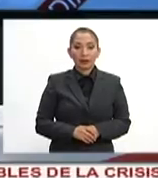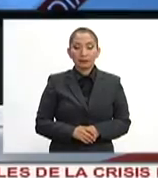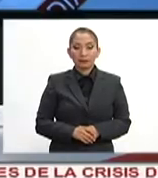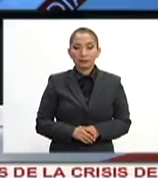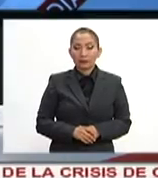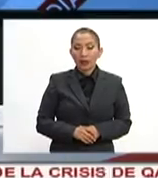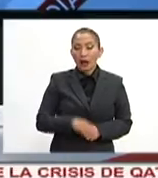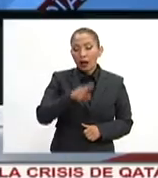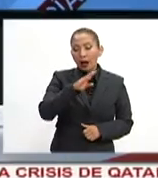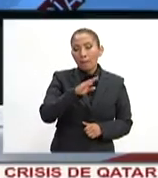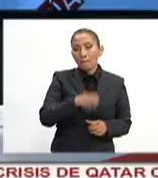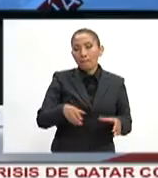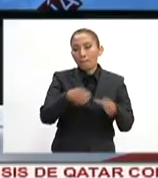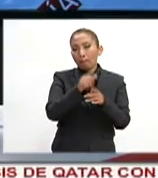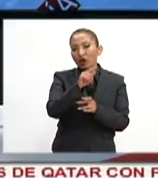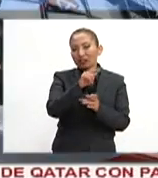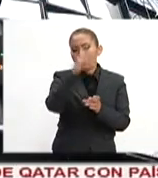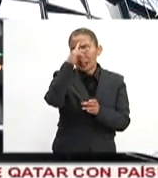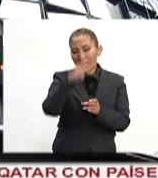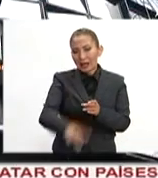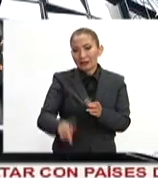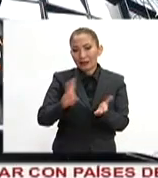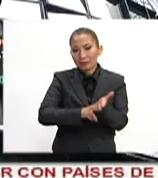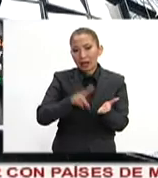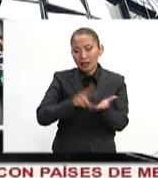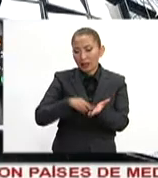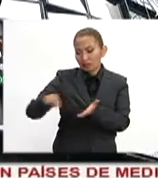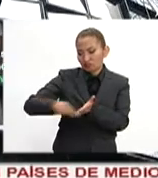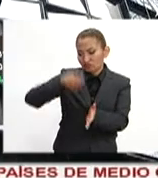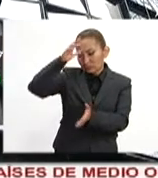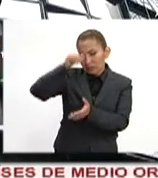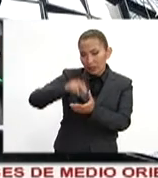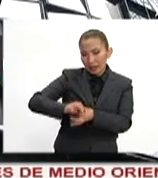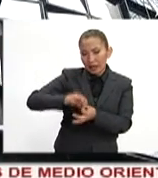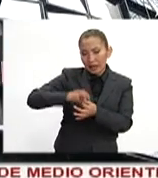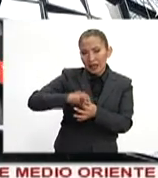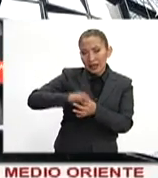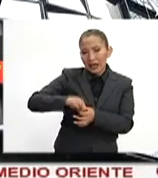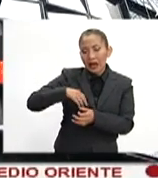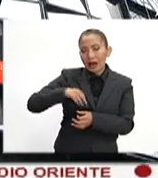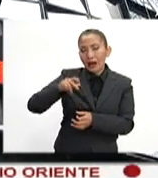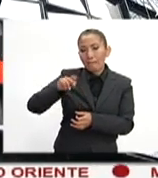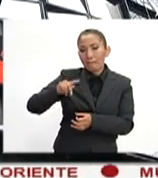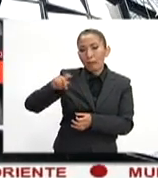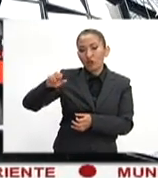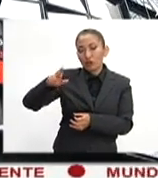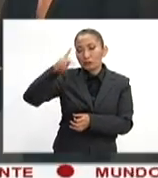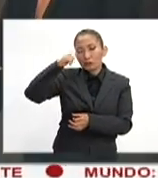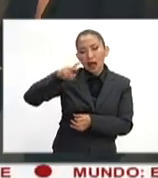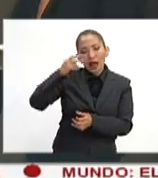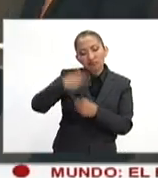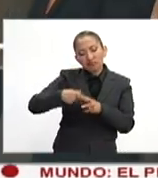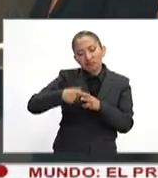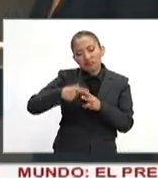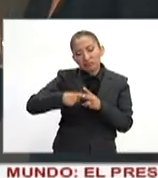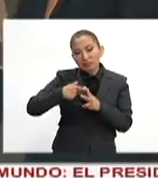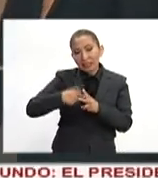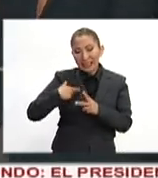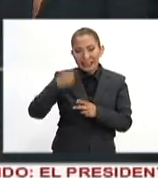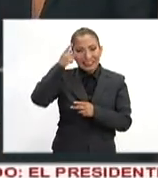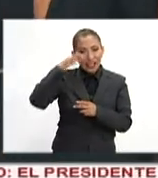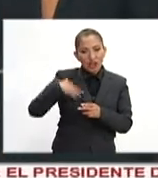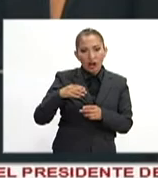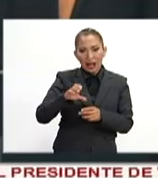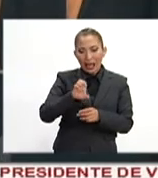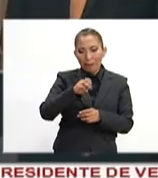La Bolsa Mexicana de Valores firmó un acuerdo con Standard & Poor's Dow Jones Índices para incrementar la liquidez en el mercado. El director general adjunto